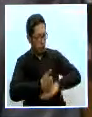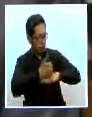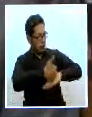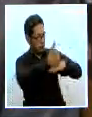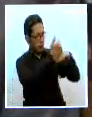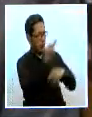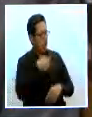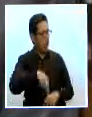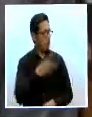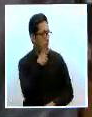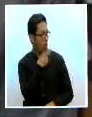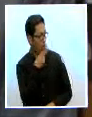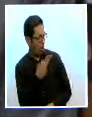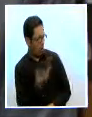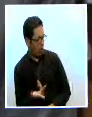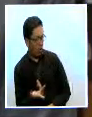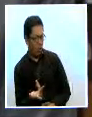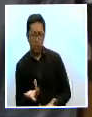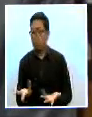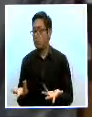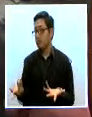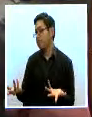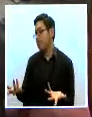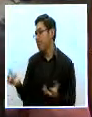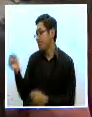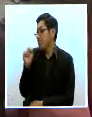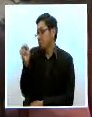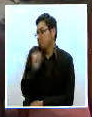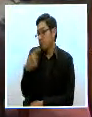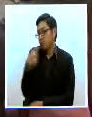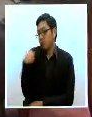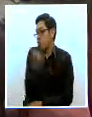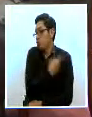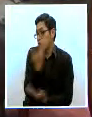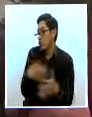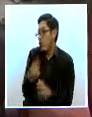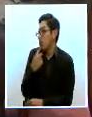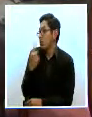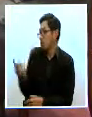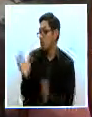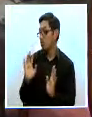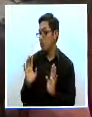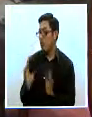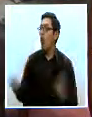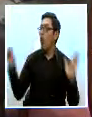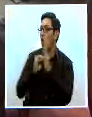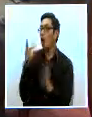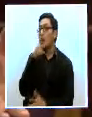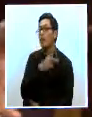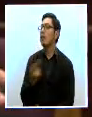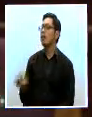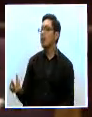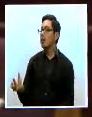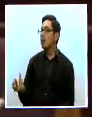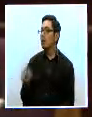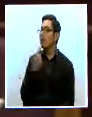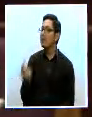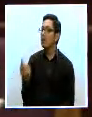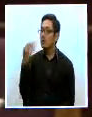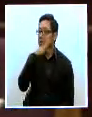ciudad y al país al mencionar el tema de la salvaguardias sí Nosotros hemos sido claros en este sentido mire también se vuelve a mentir cuando dicen que el señor presidente